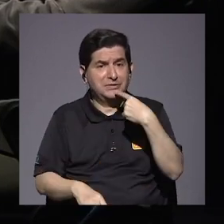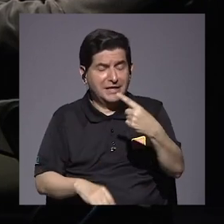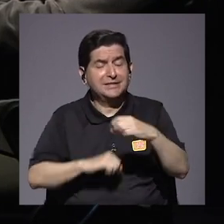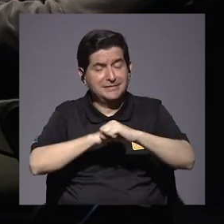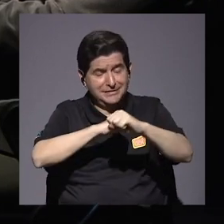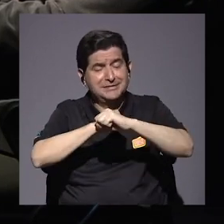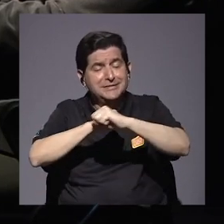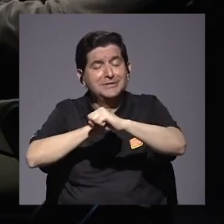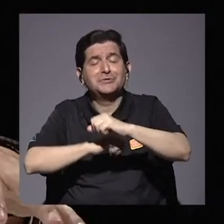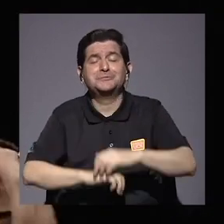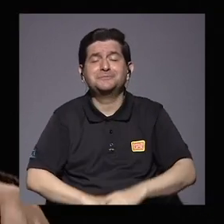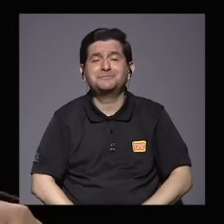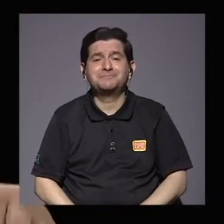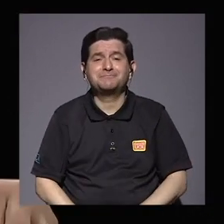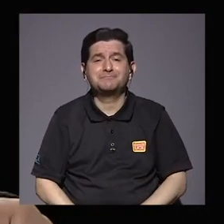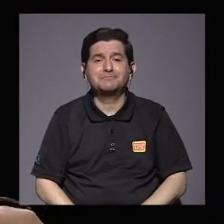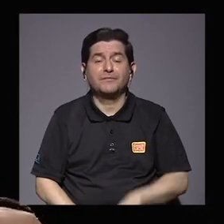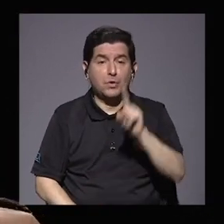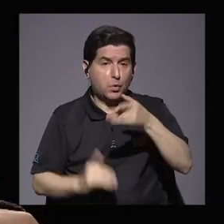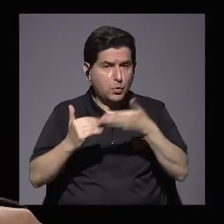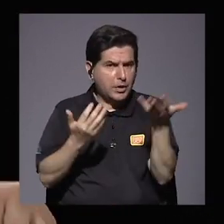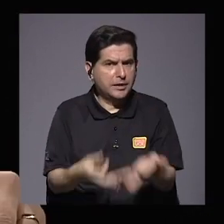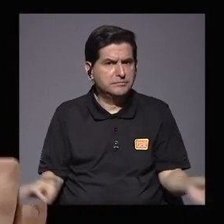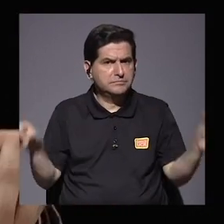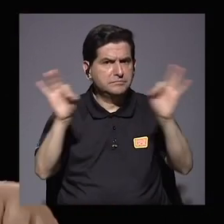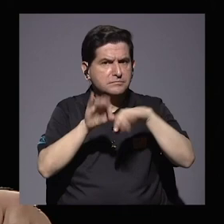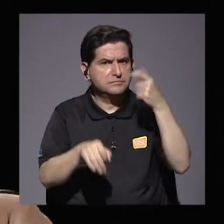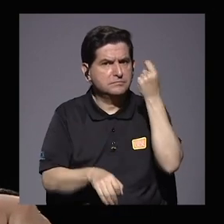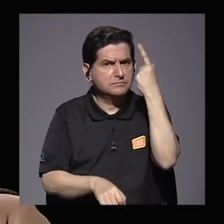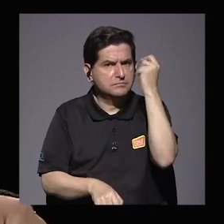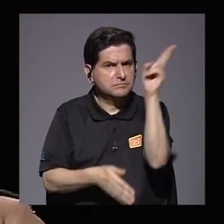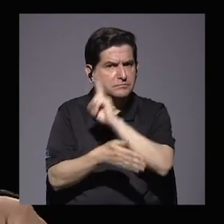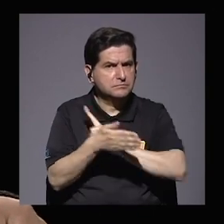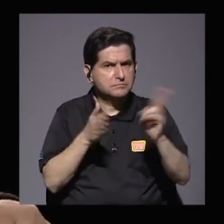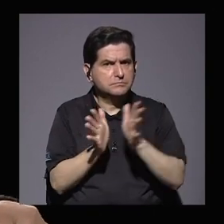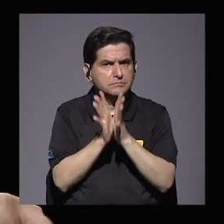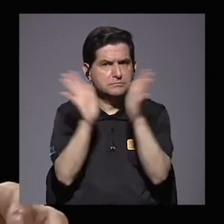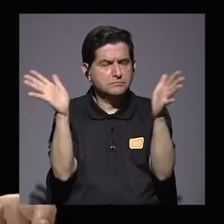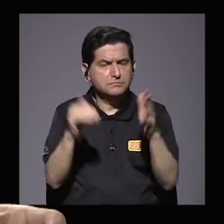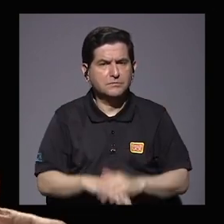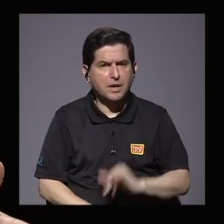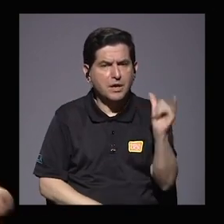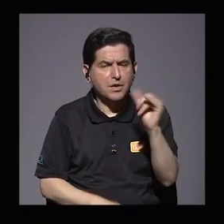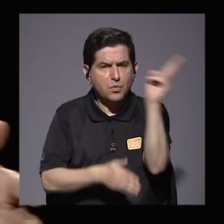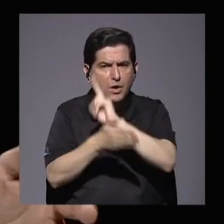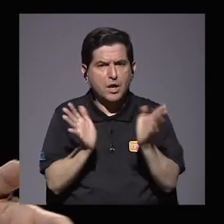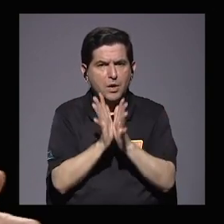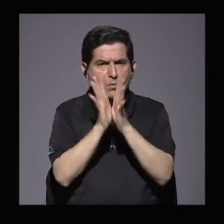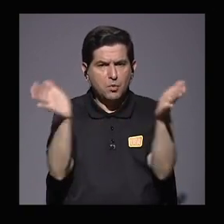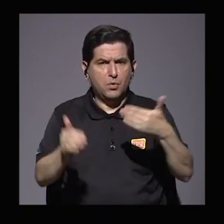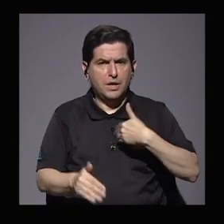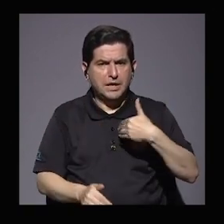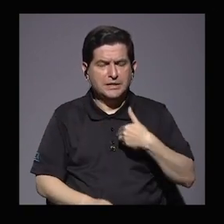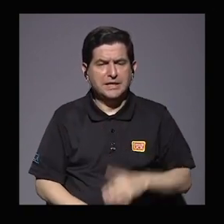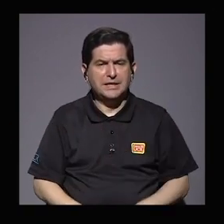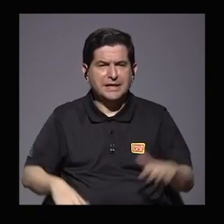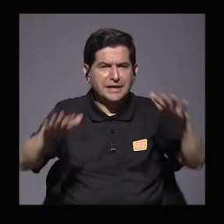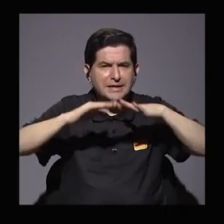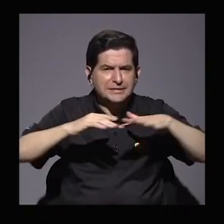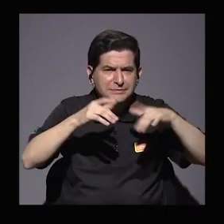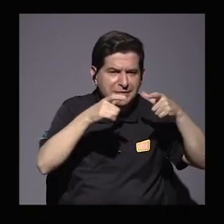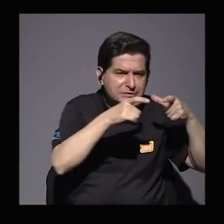anuncio. Una de las cosas más importantes de entender de las universidades públicas es que también las universidades públicas tienen